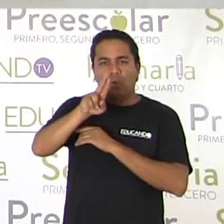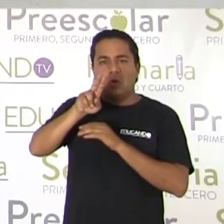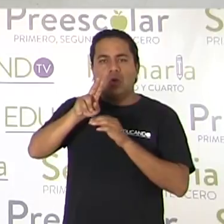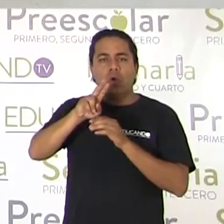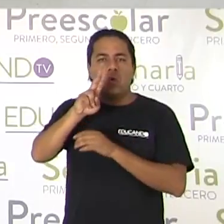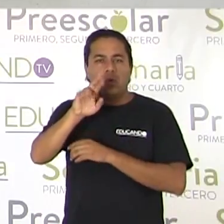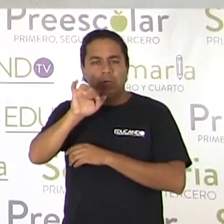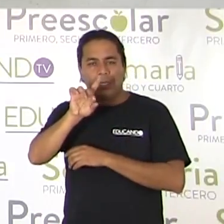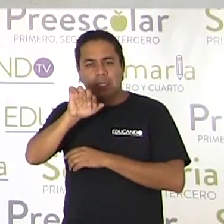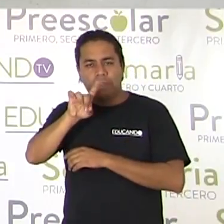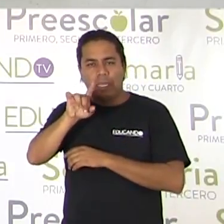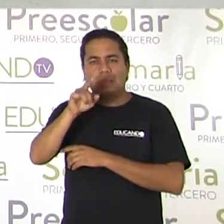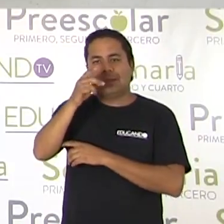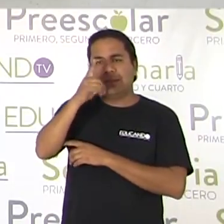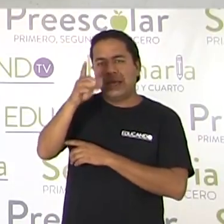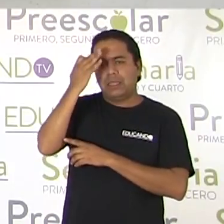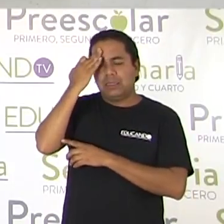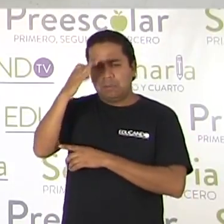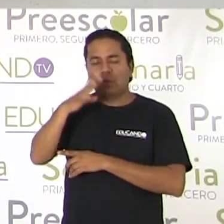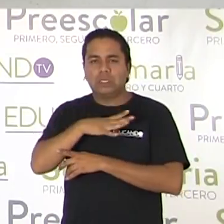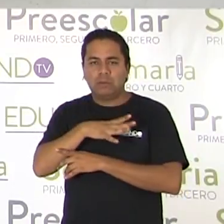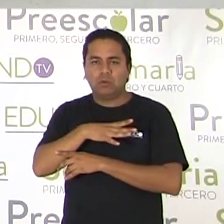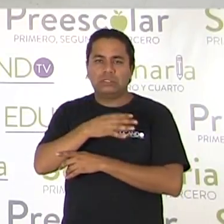estuvimos viendo lo que es el segundo, la hora,